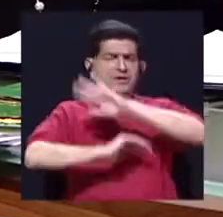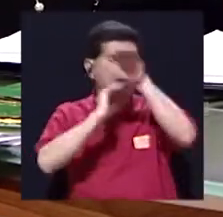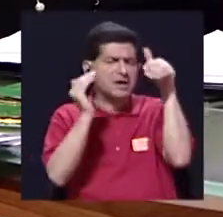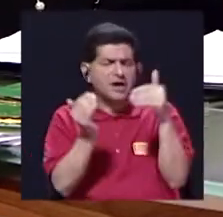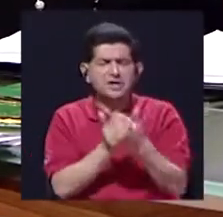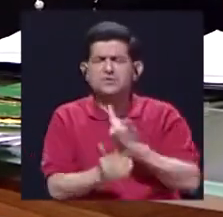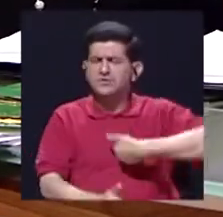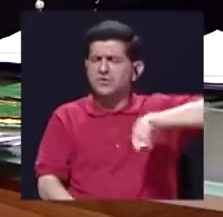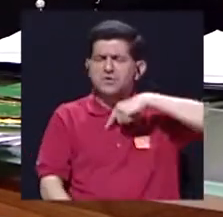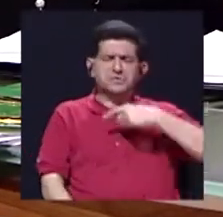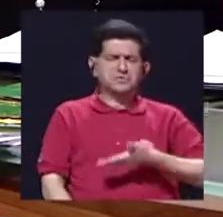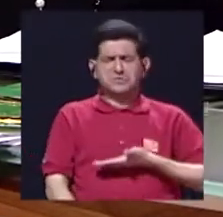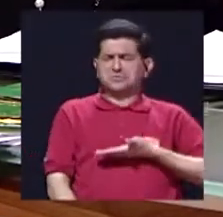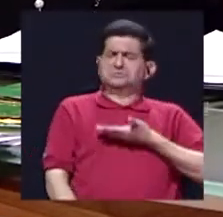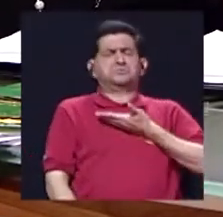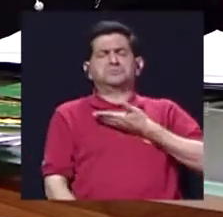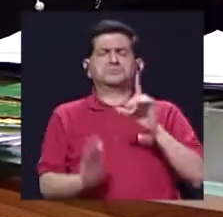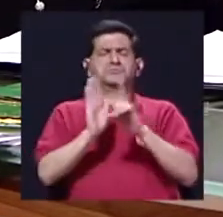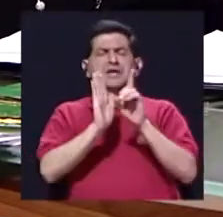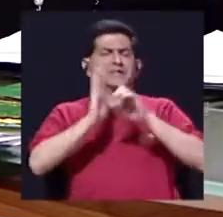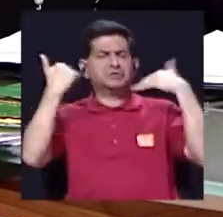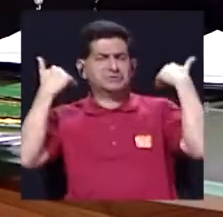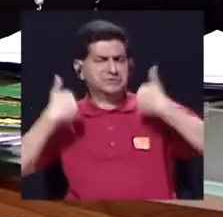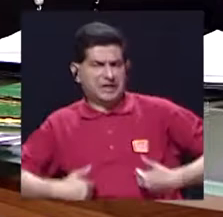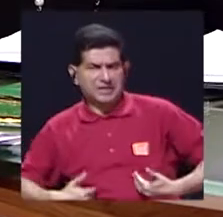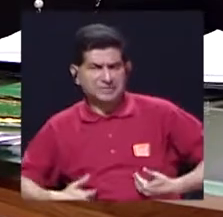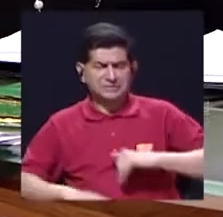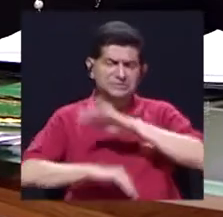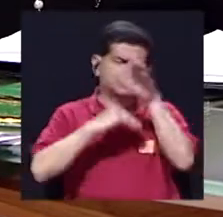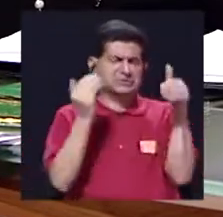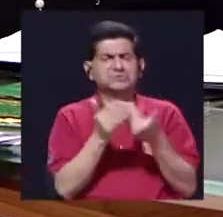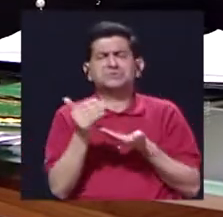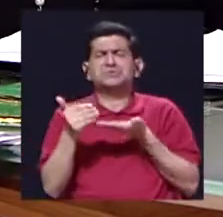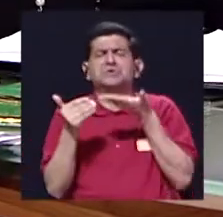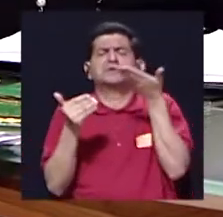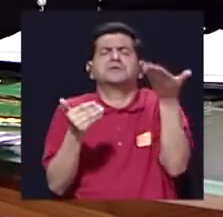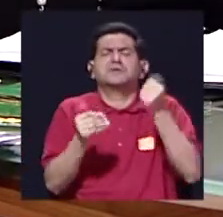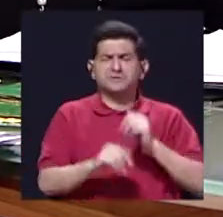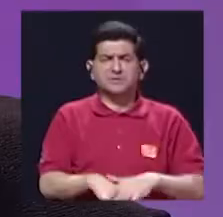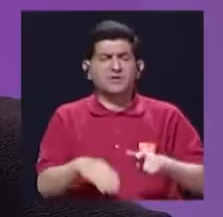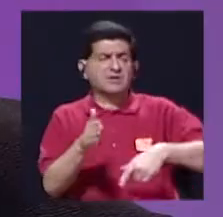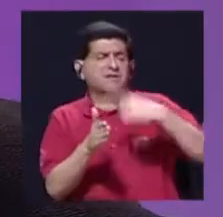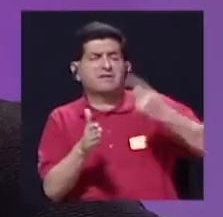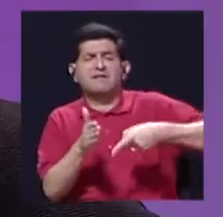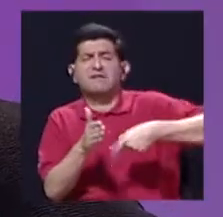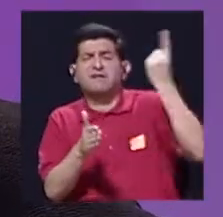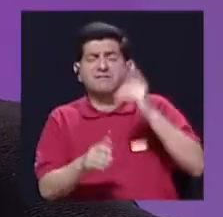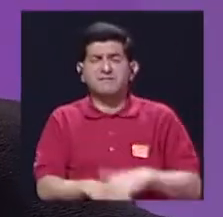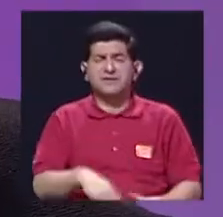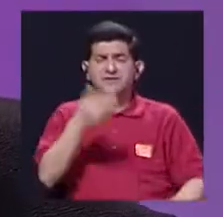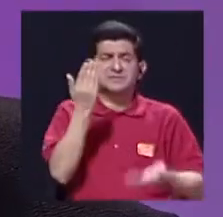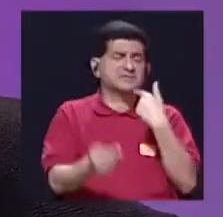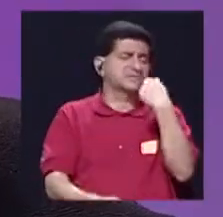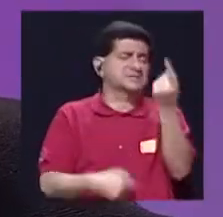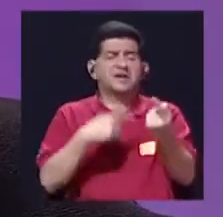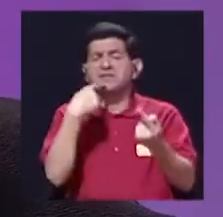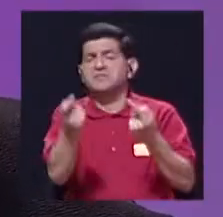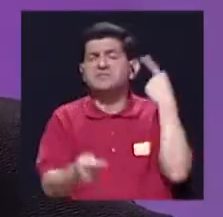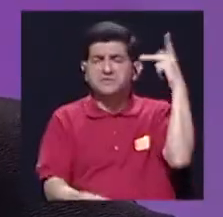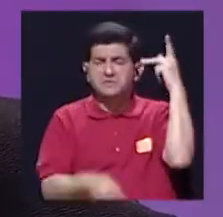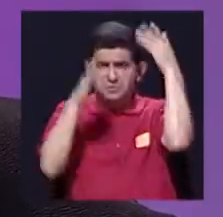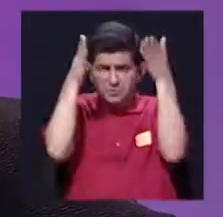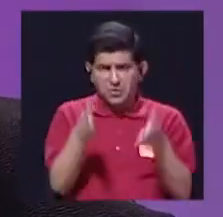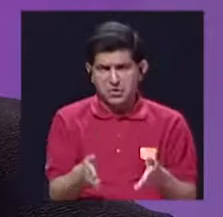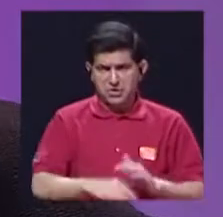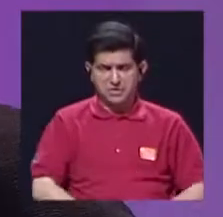que nos ufanamos de los derechos humanos, con todas las cosas que a veces se deja de decir los